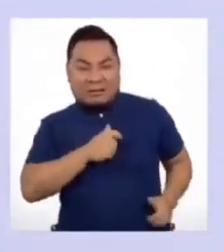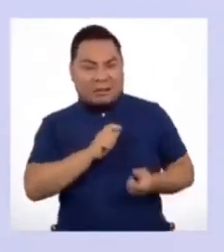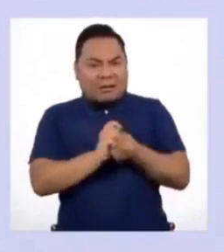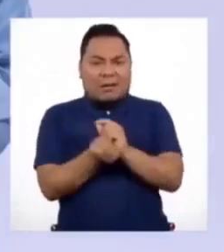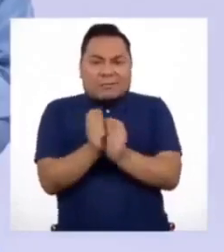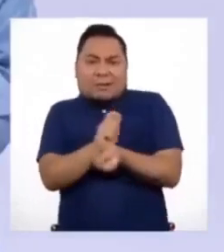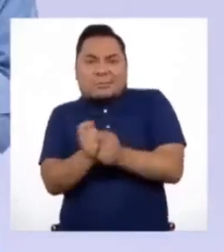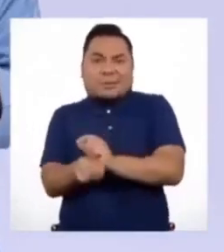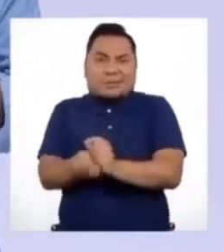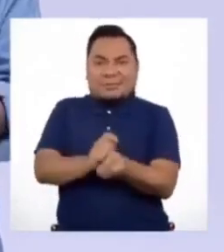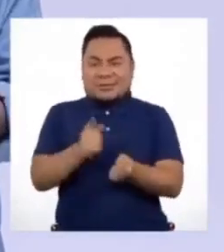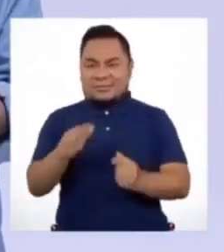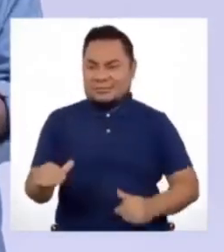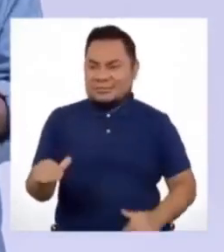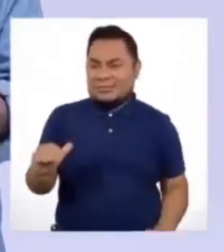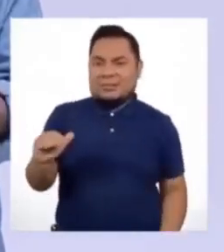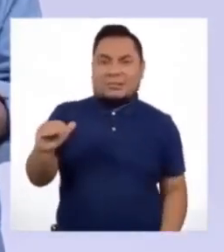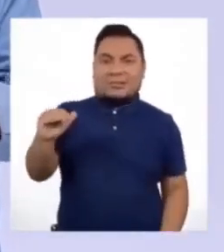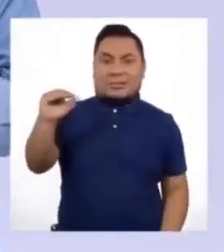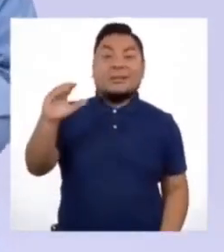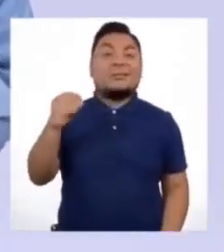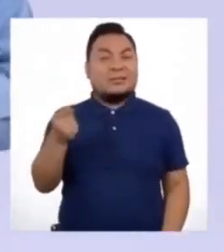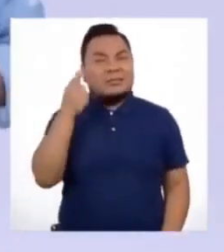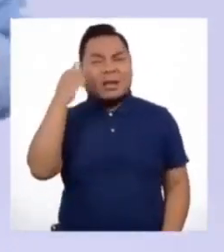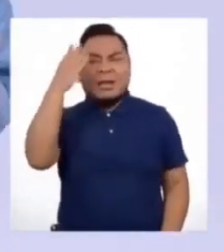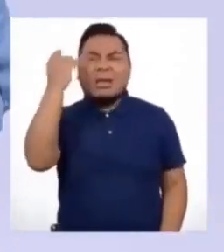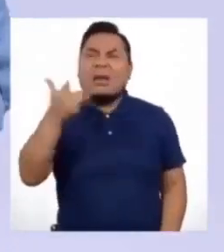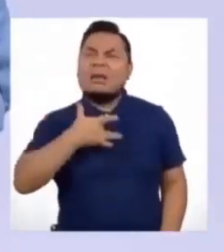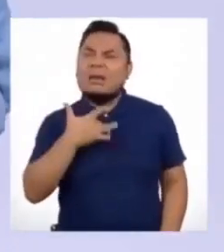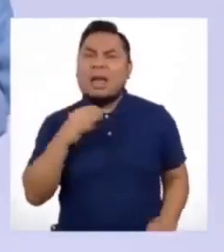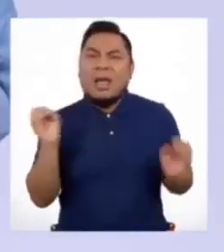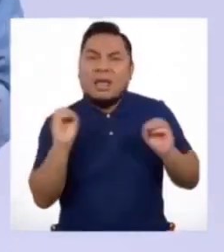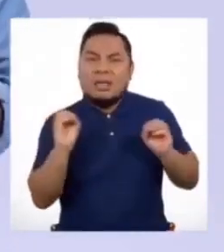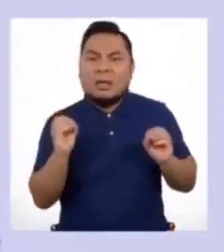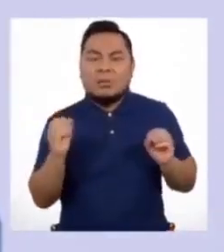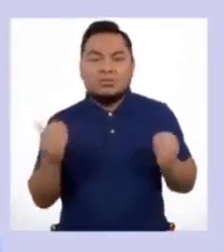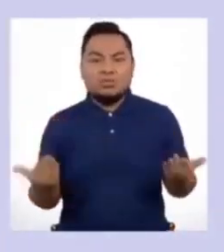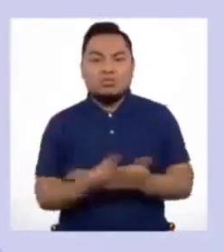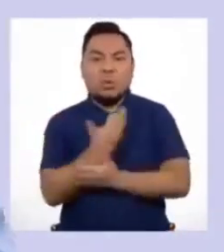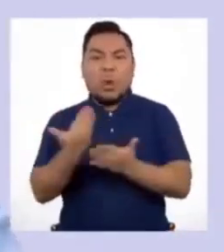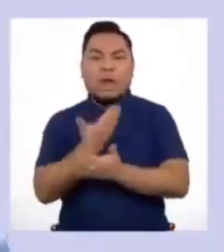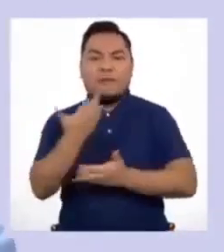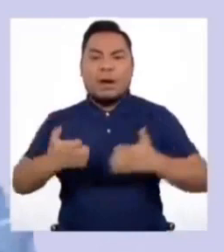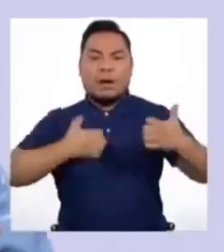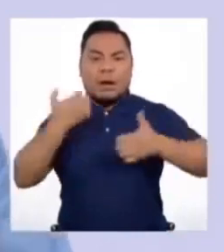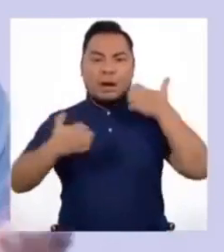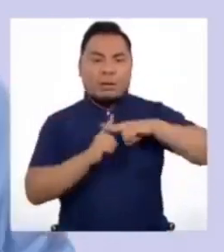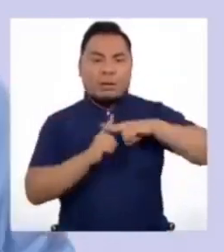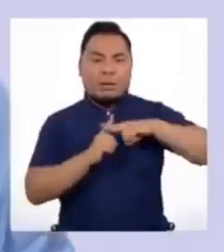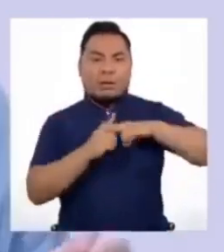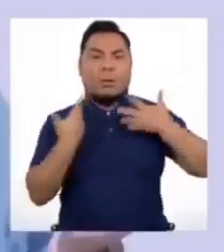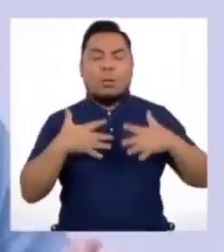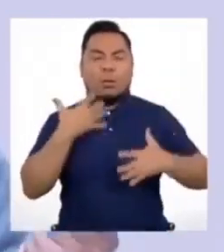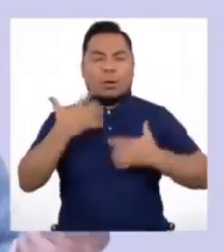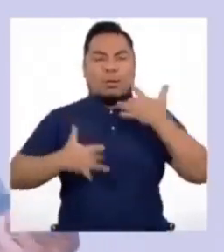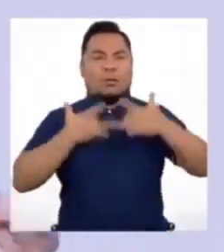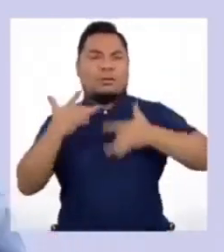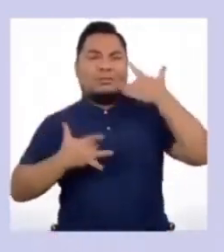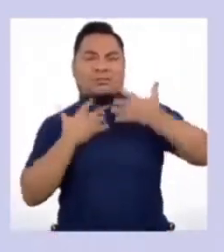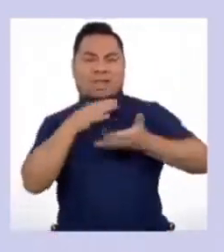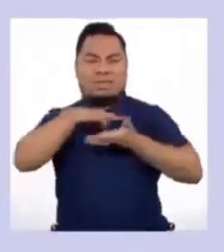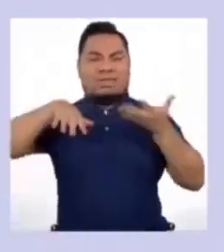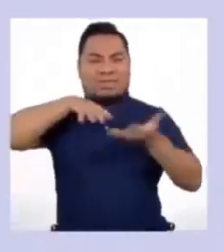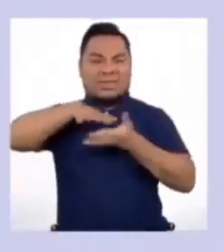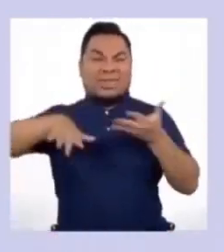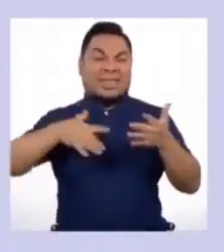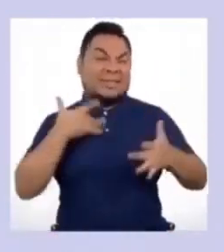apareciendo sentimientos que no habías experimentado antes y te producen nuevas emociones. Es como una montaña rusa de emociones y sensaciones,